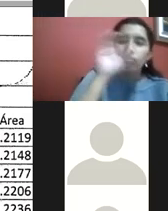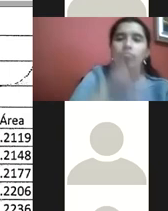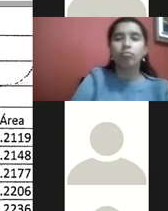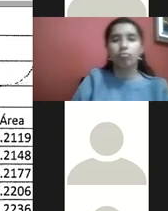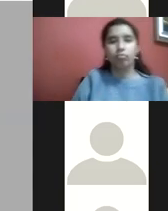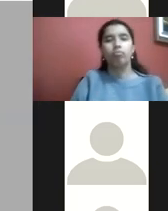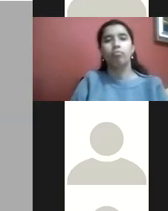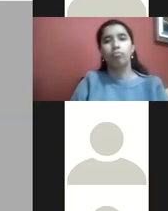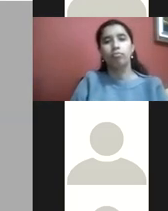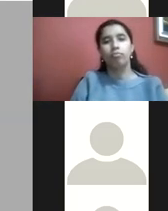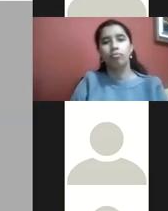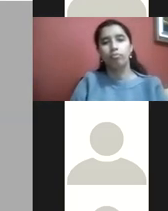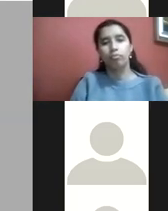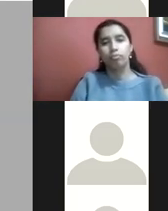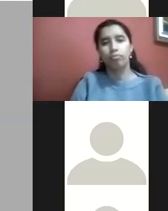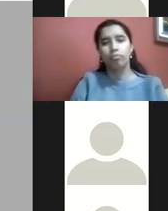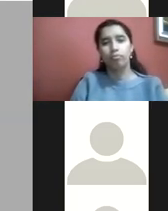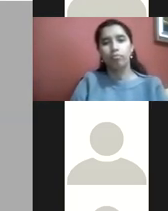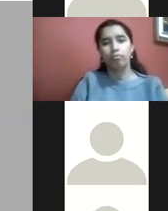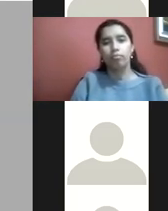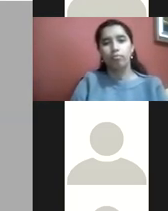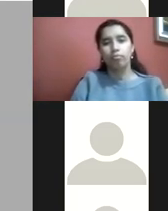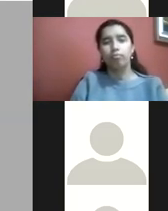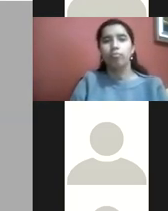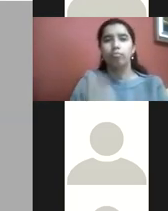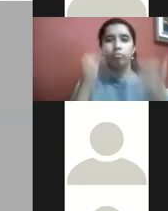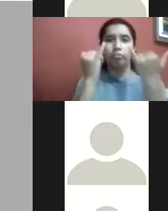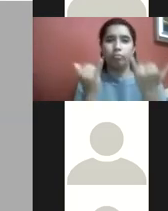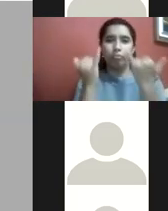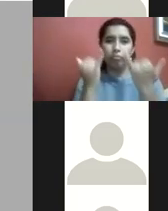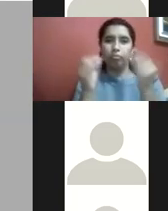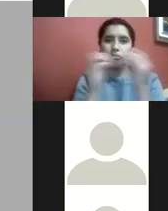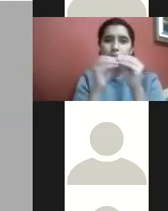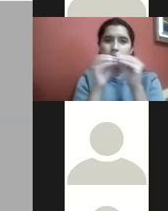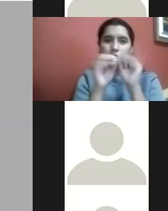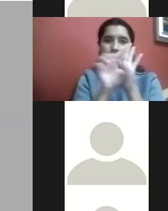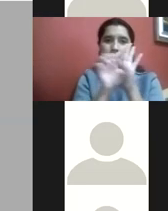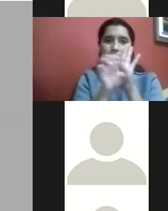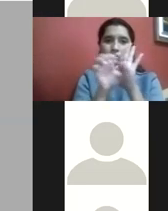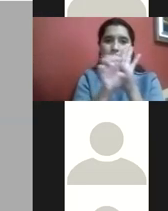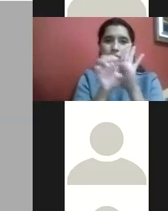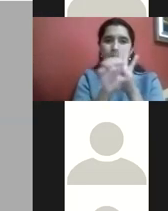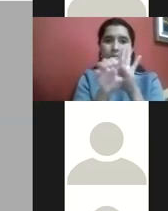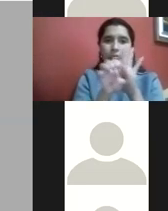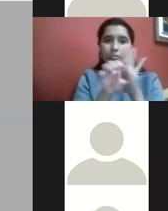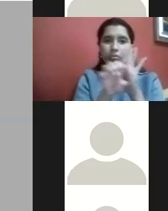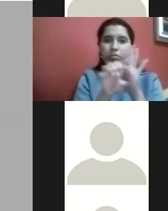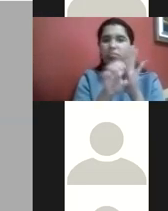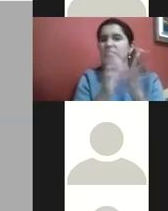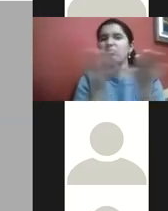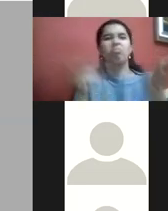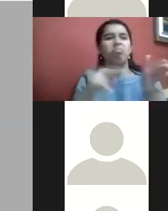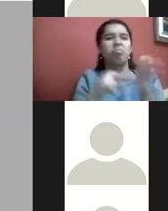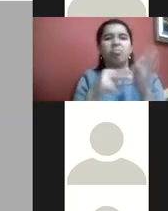Bien, ahora vamos a ejemplificar con un ejemplo más concreto qué es todo esto.